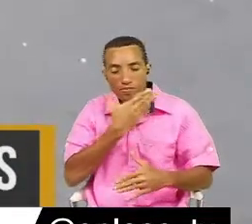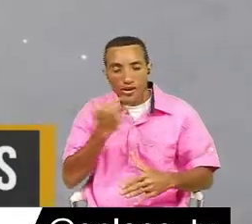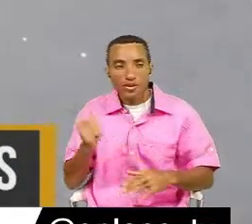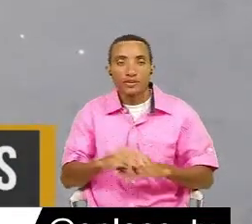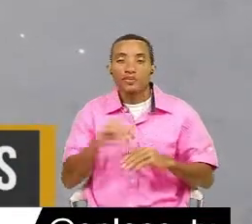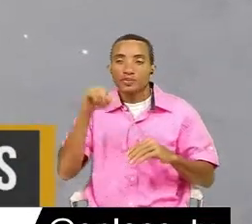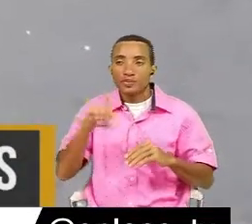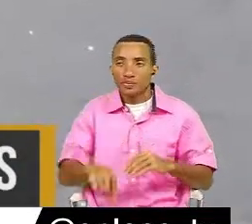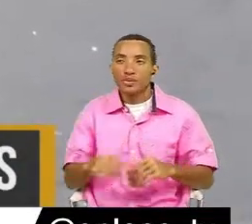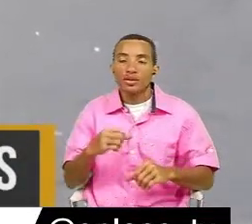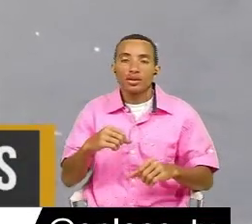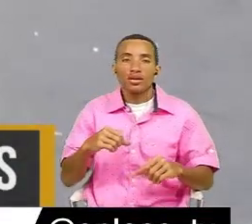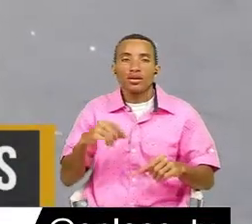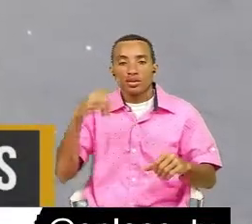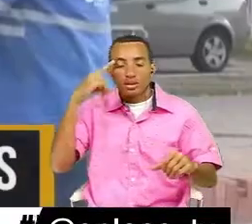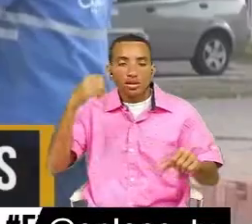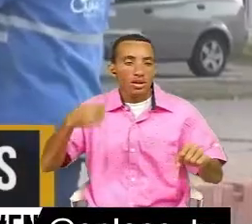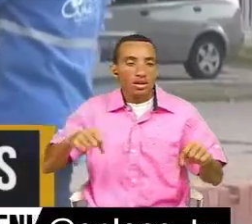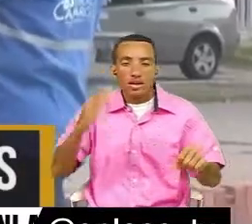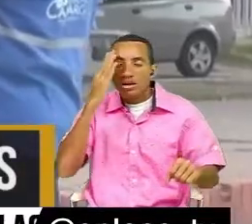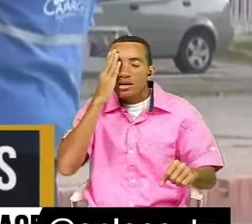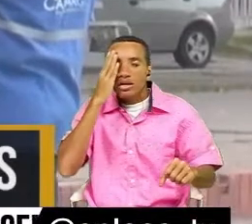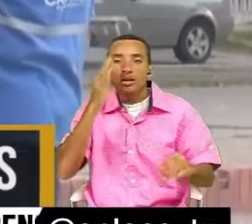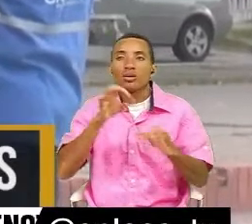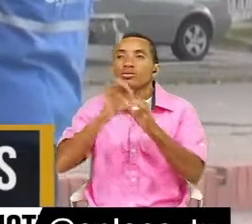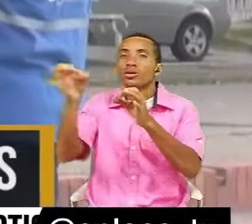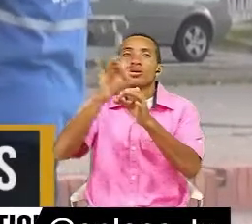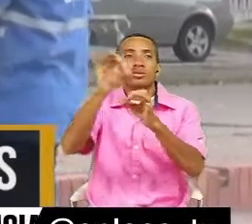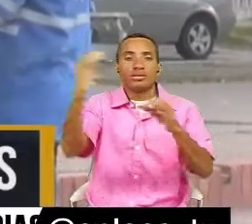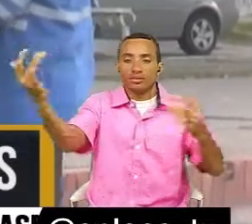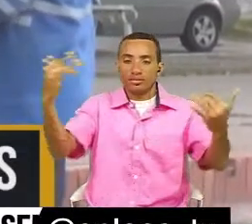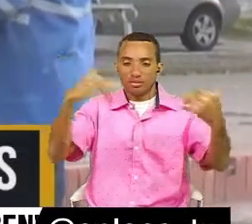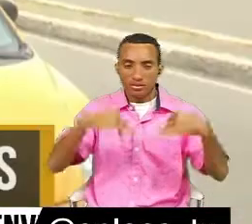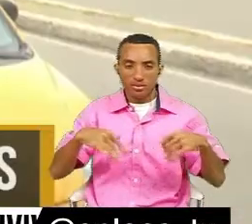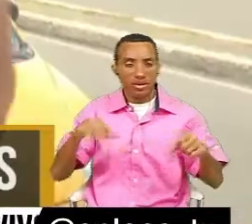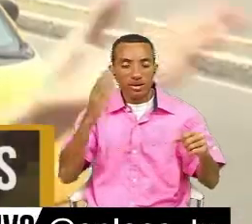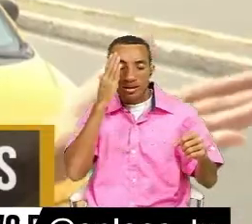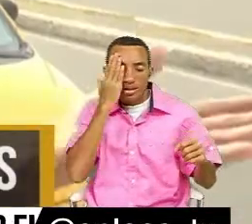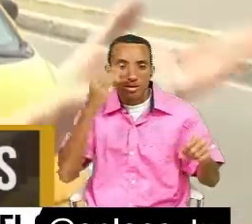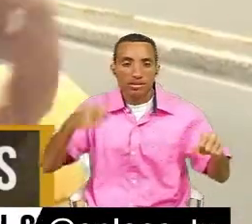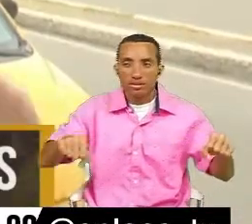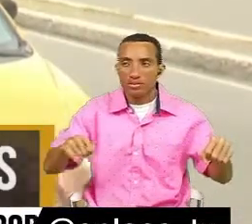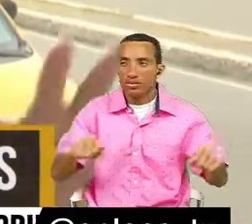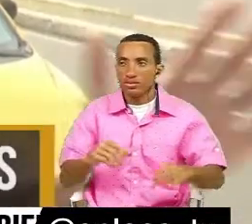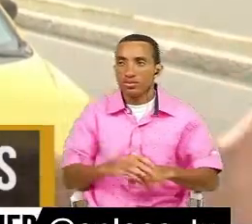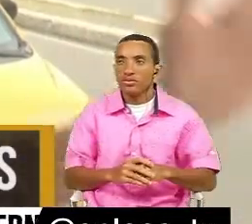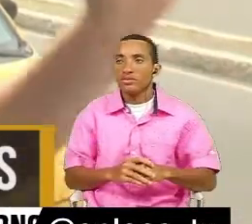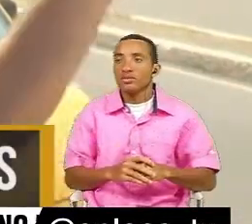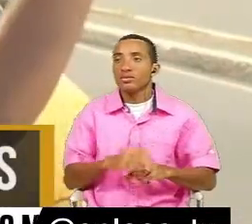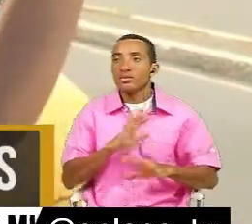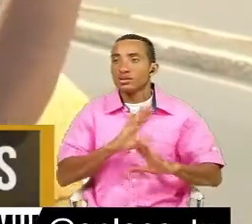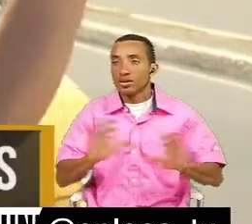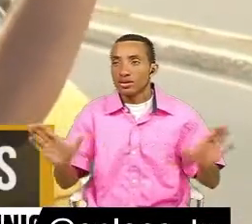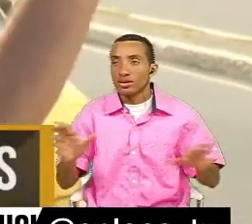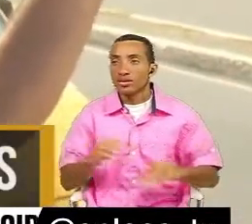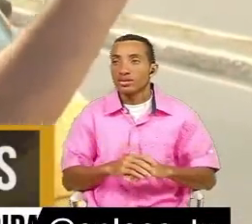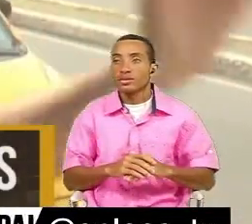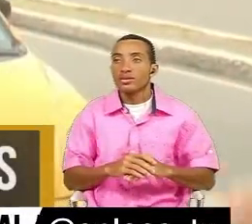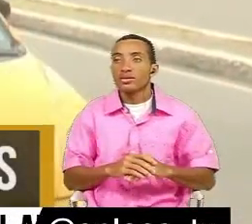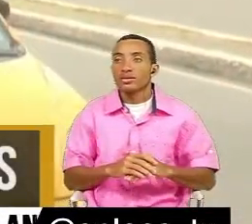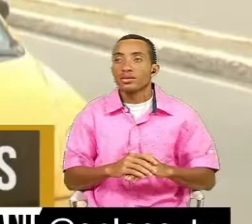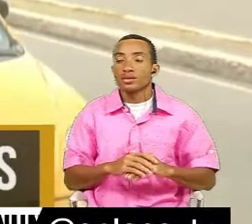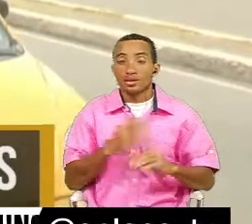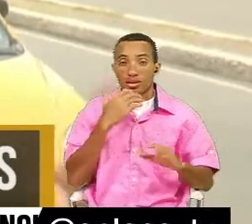de transportadores informales de varias poblaciones vecinas. Ahora, nosotros no podemos creer de que la ilegalidad se vaya a imponer sobre